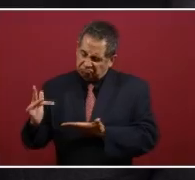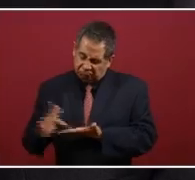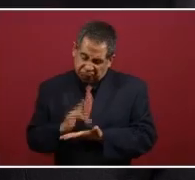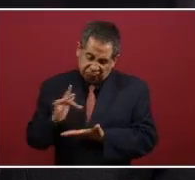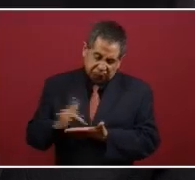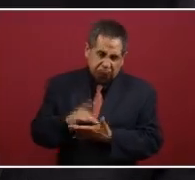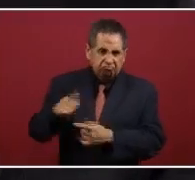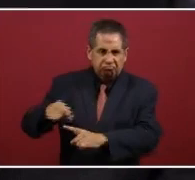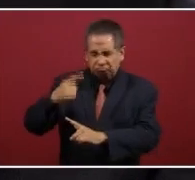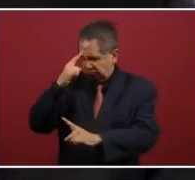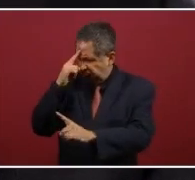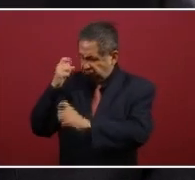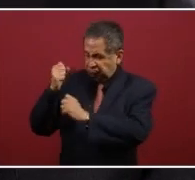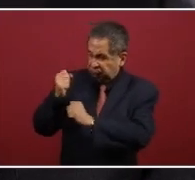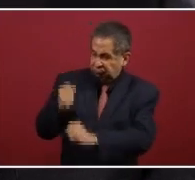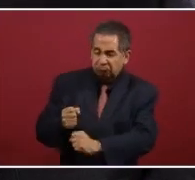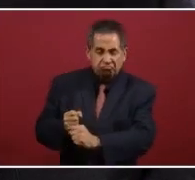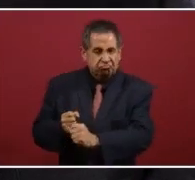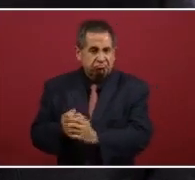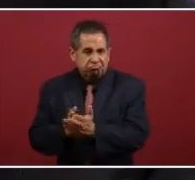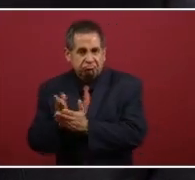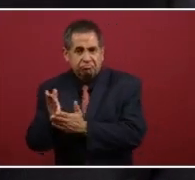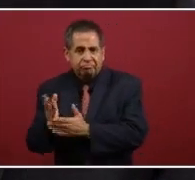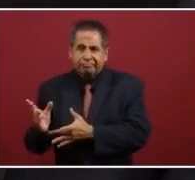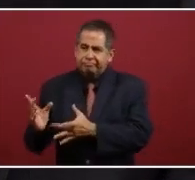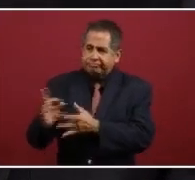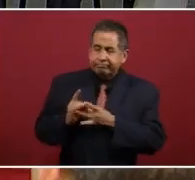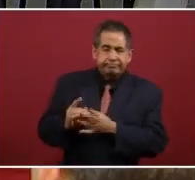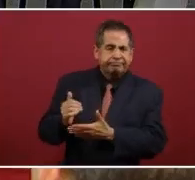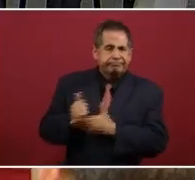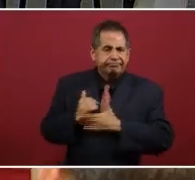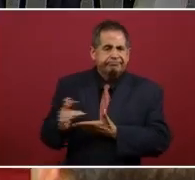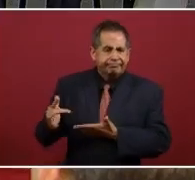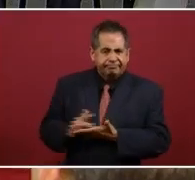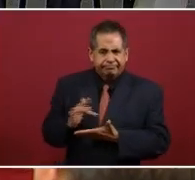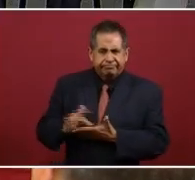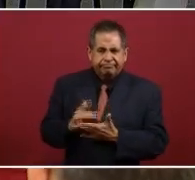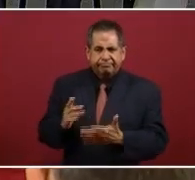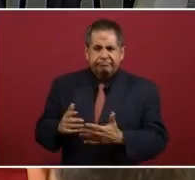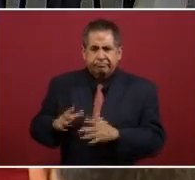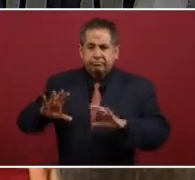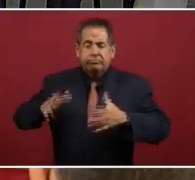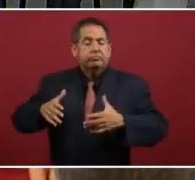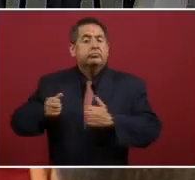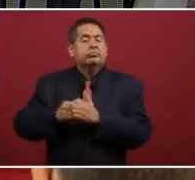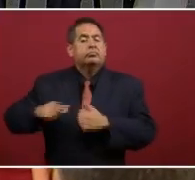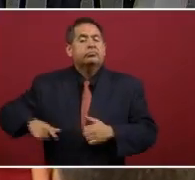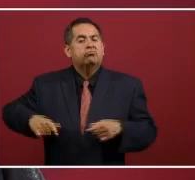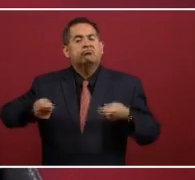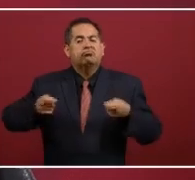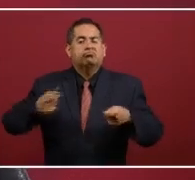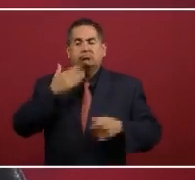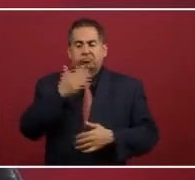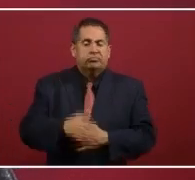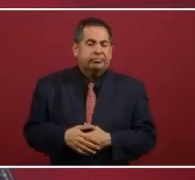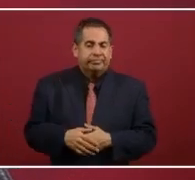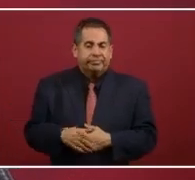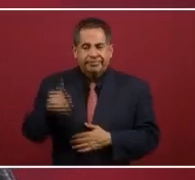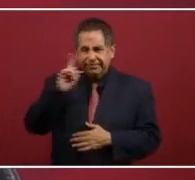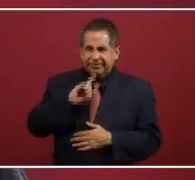con convicción que nos acompañan en el gobierno,